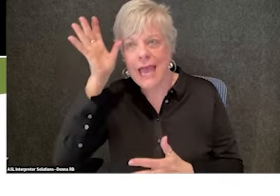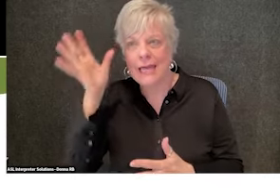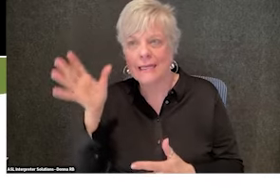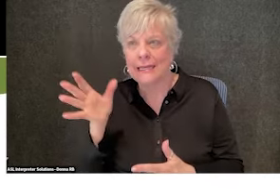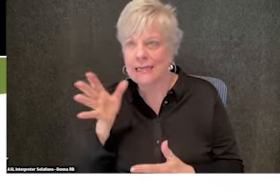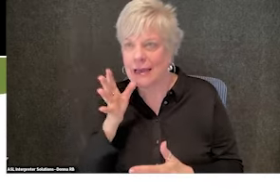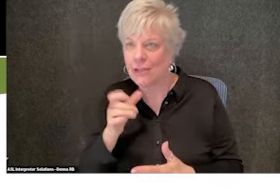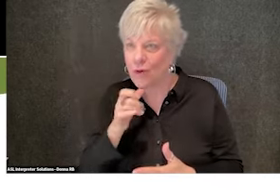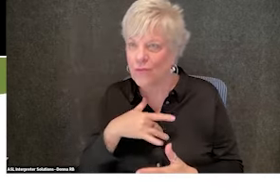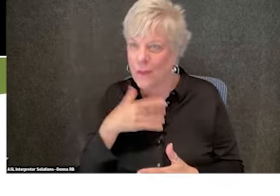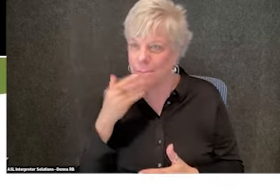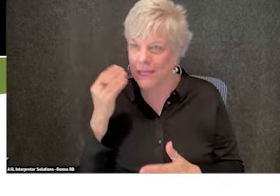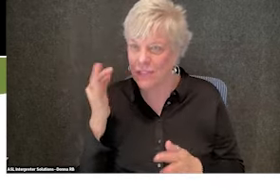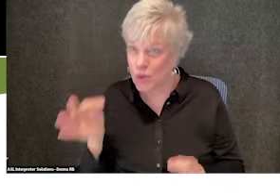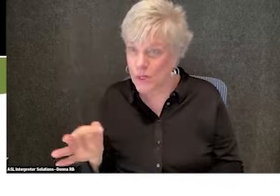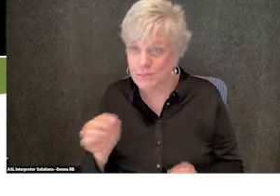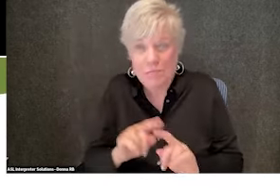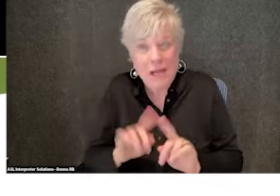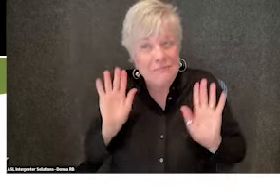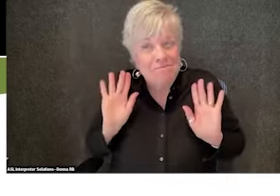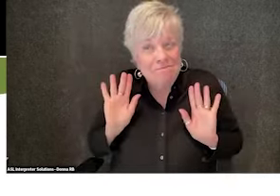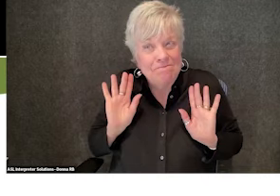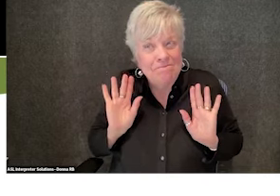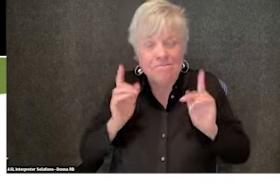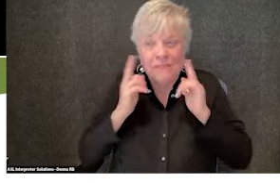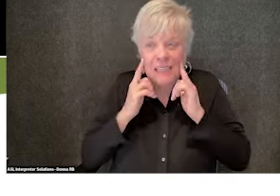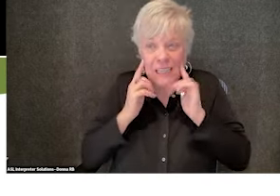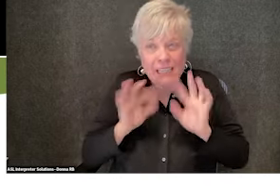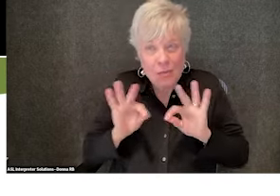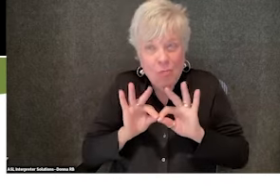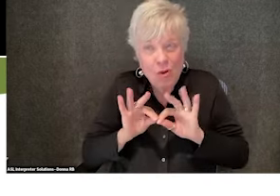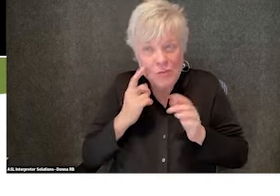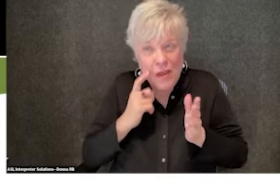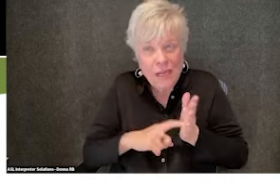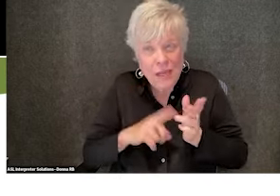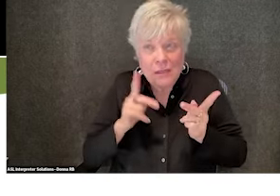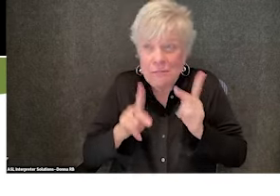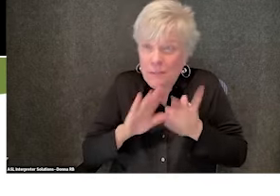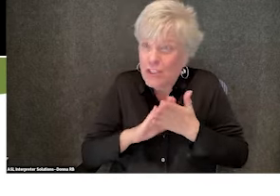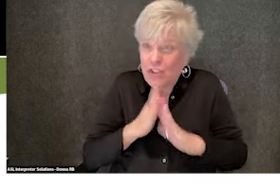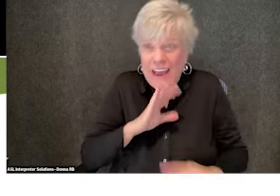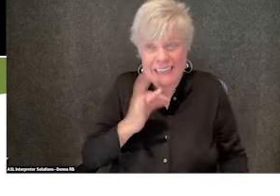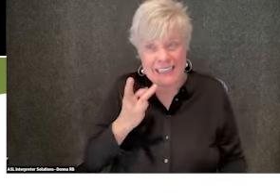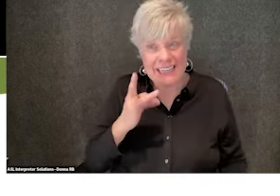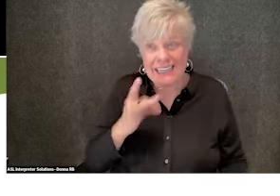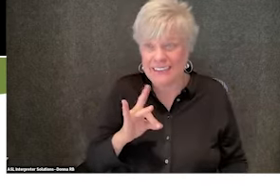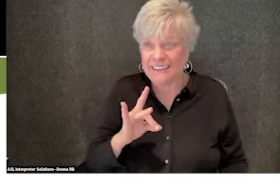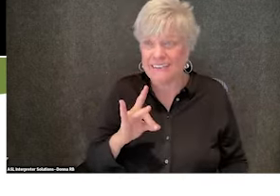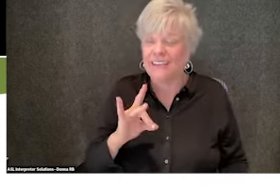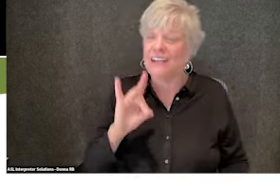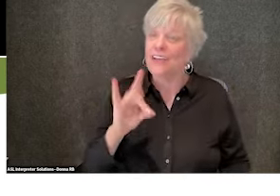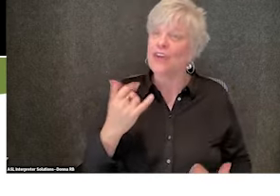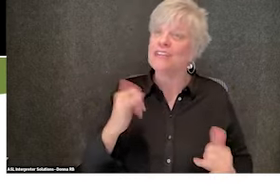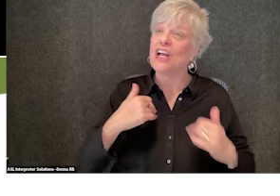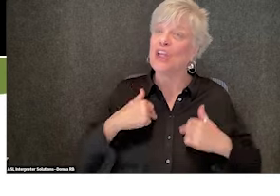también tenemos que tener el equilibrio de que son a personas con sus propios derechos, un adulto de tomar